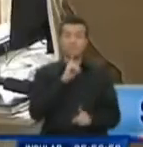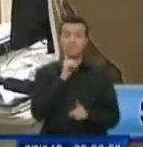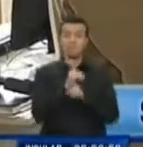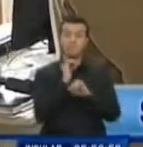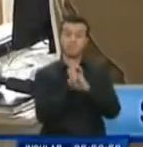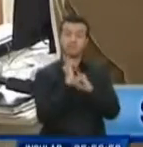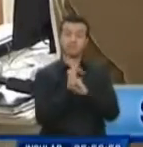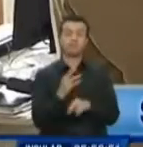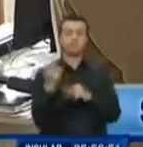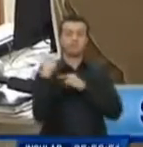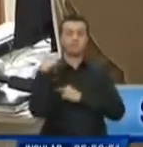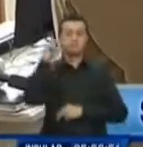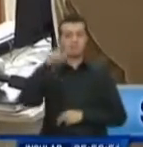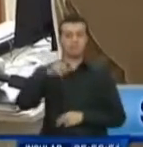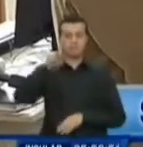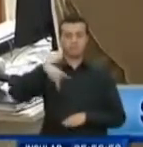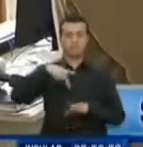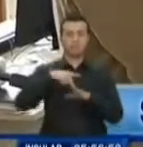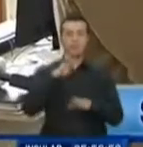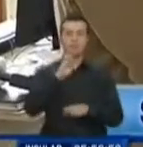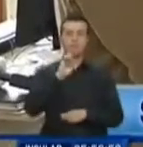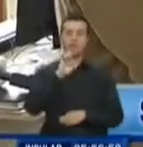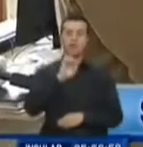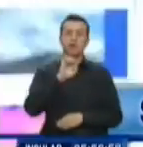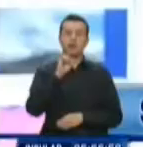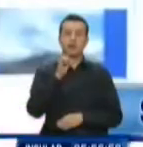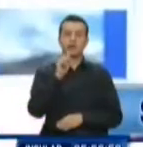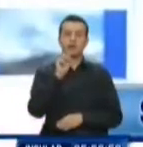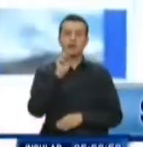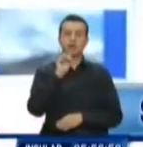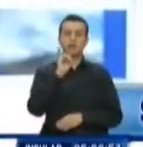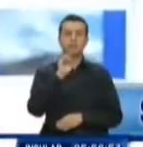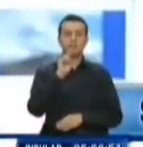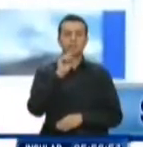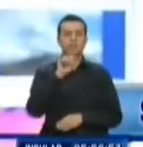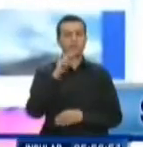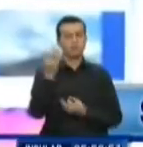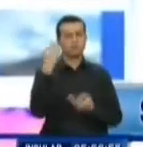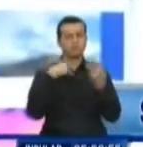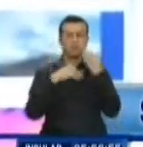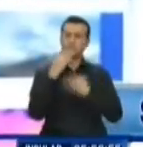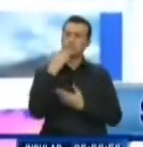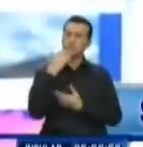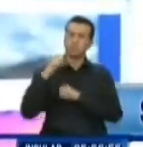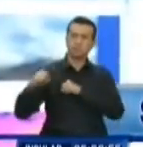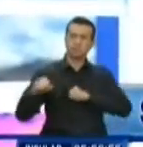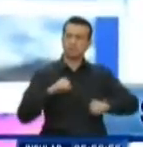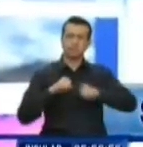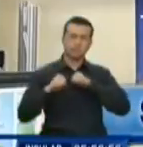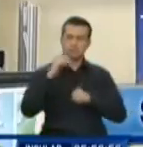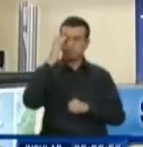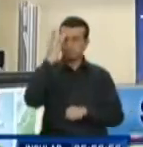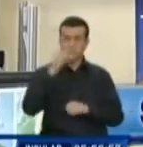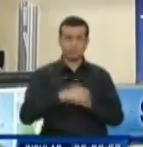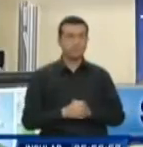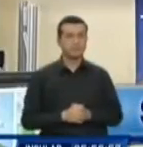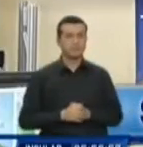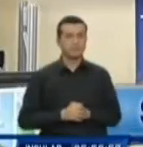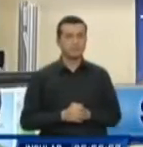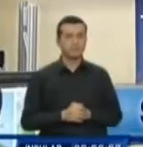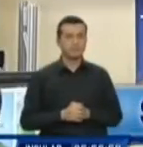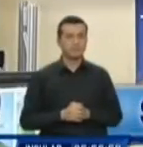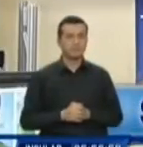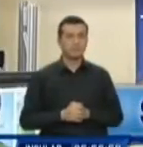Nacional, uno de sus vulcanólogos, Benjamín Bernard, nos explica las implicaciones de los sismos volcanotectónicos. Y eso